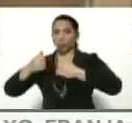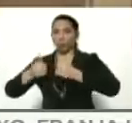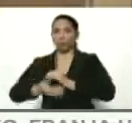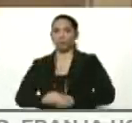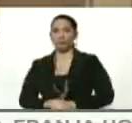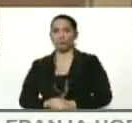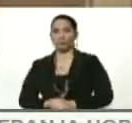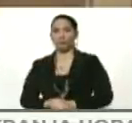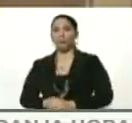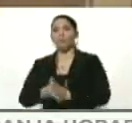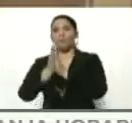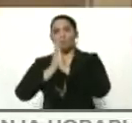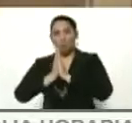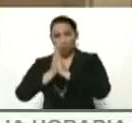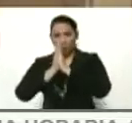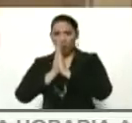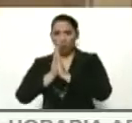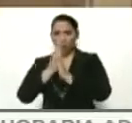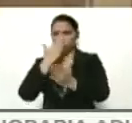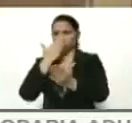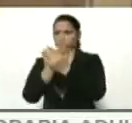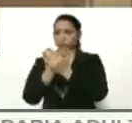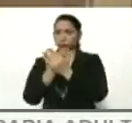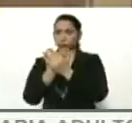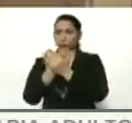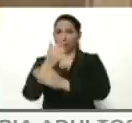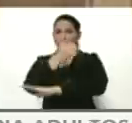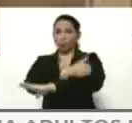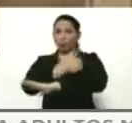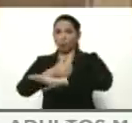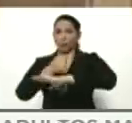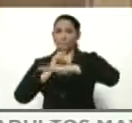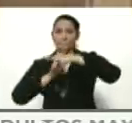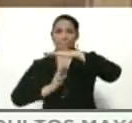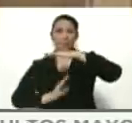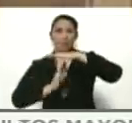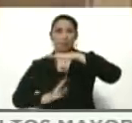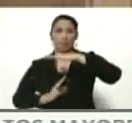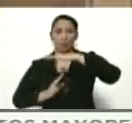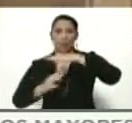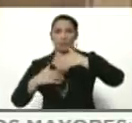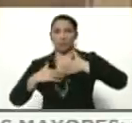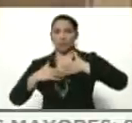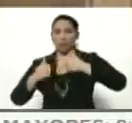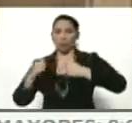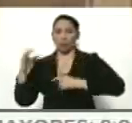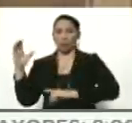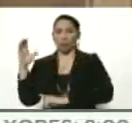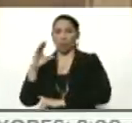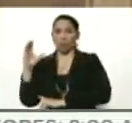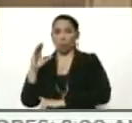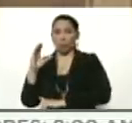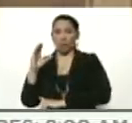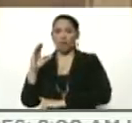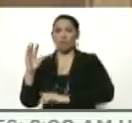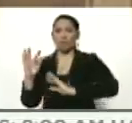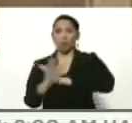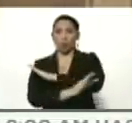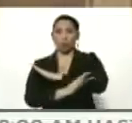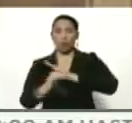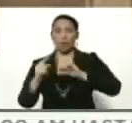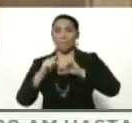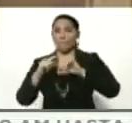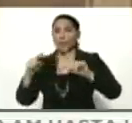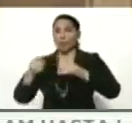que interceda ante las autoridades migratorias y de sanidad de Colombia en la frontera para